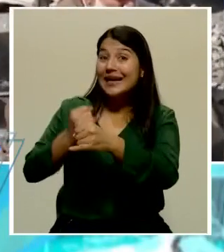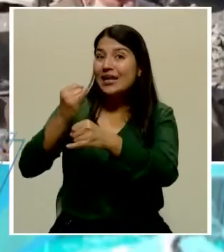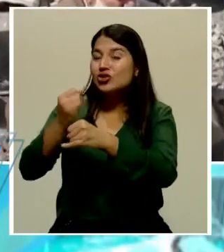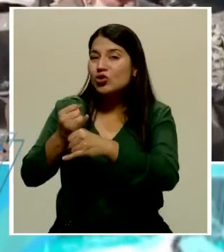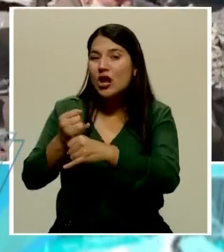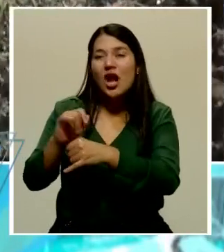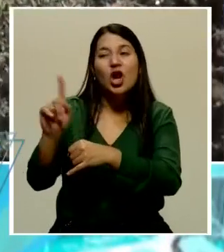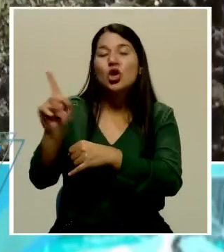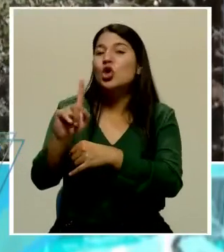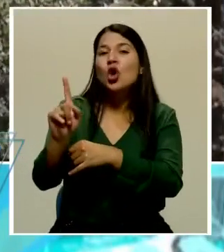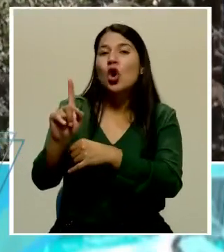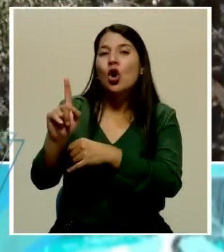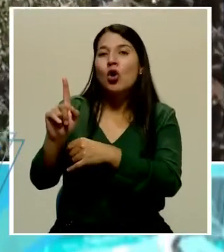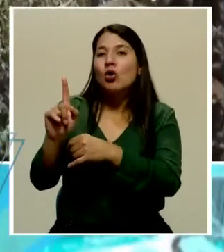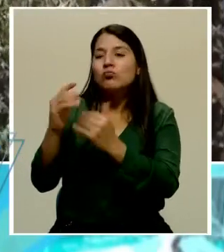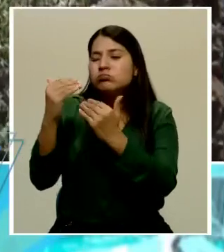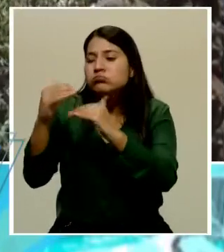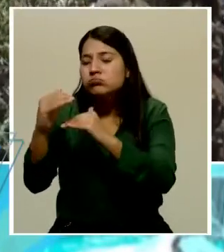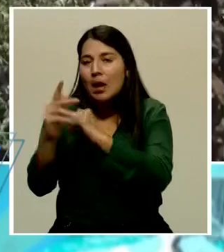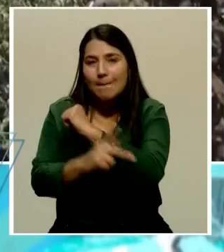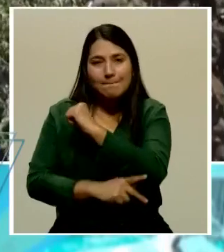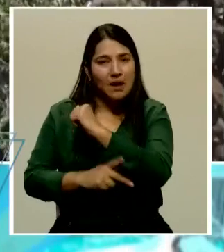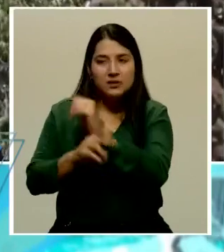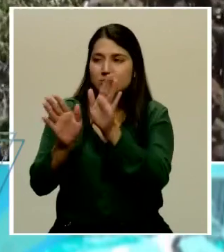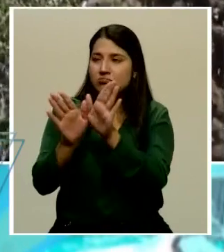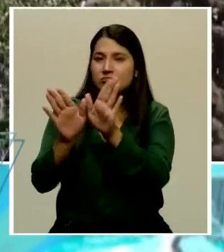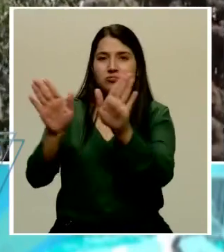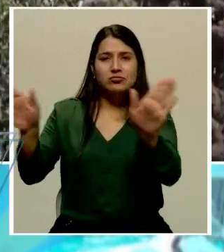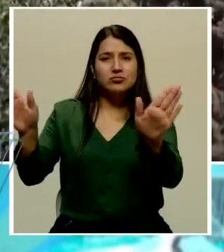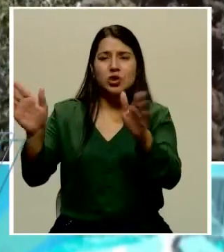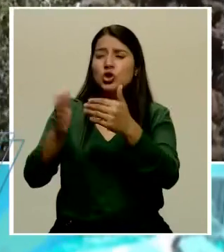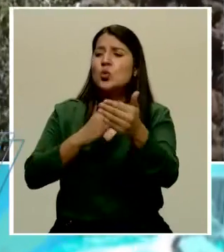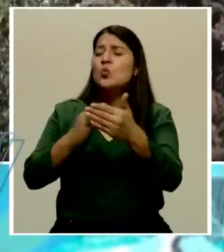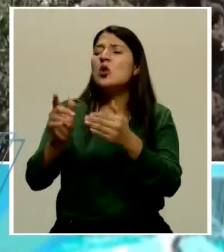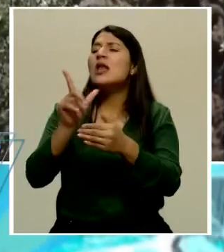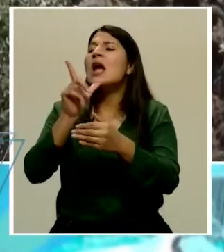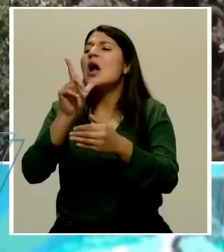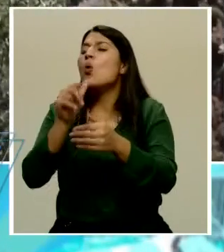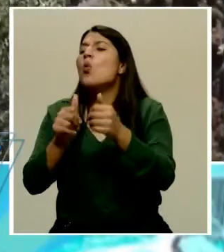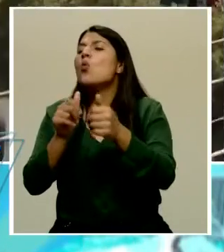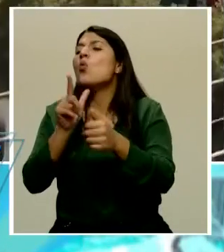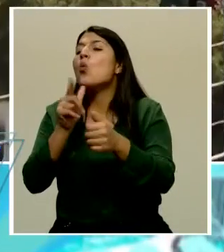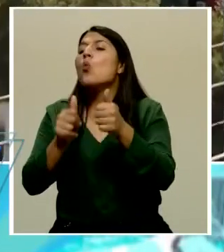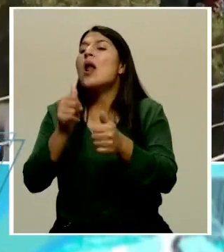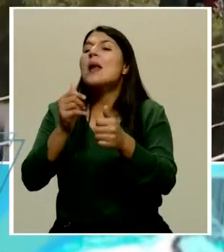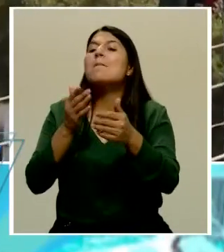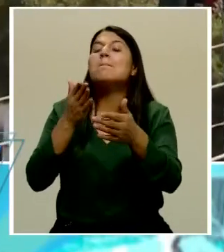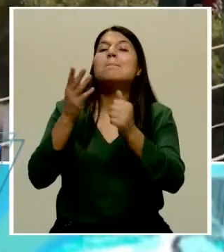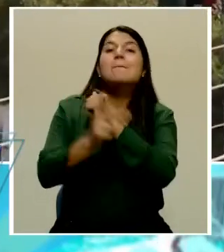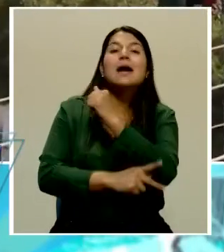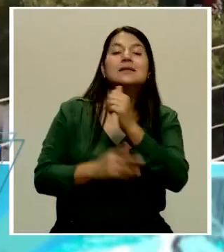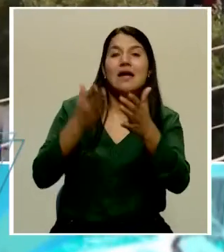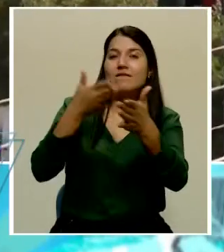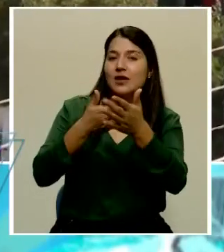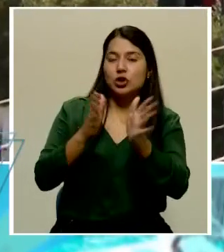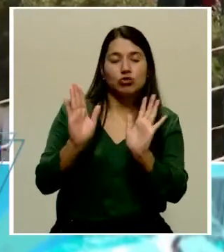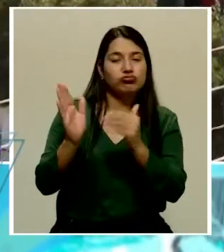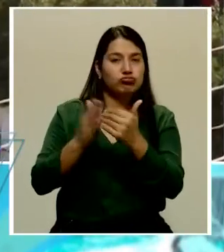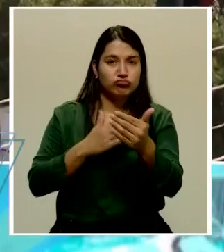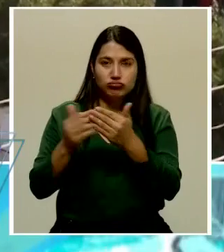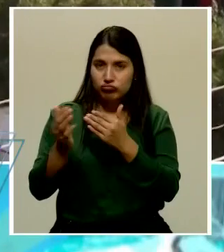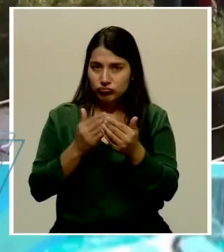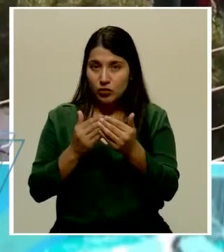va a interesar tampoco si afectan a un determinado estado. Lo que va a interesar es Cualquier país que haya suscrito